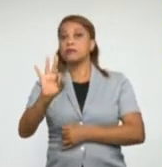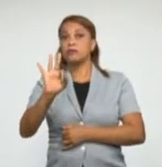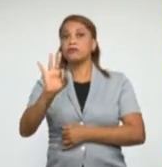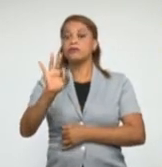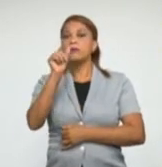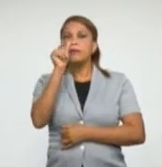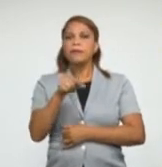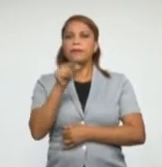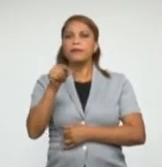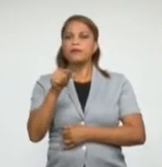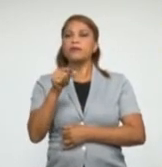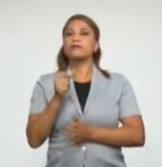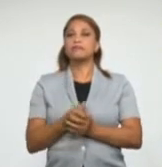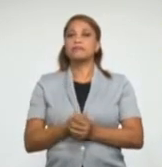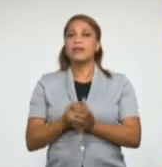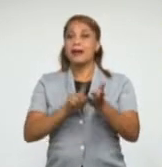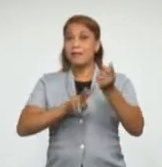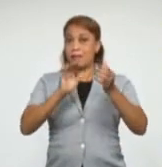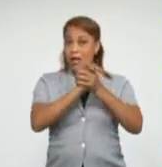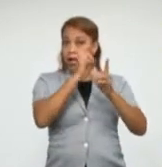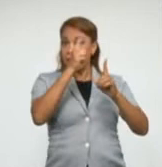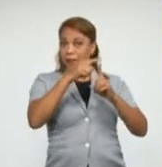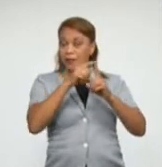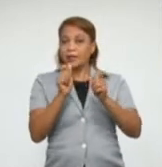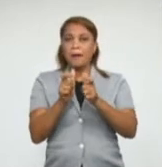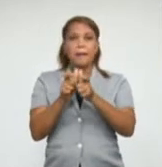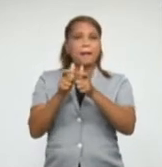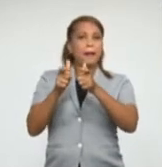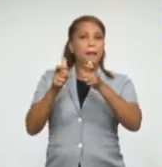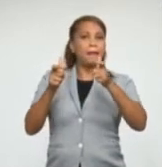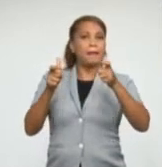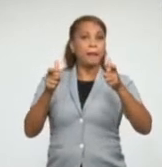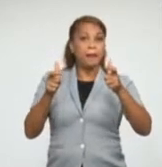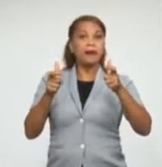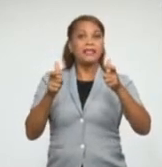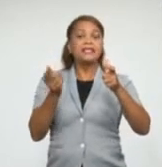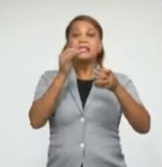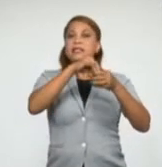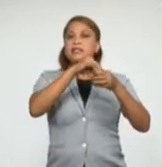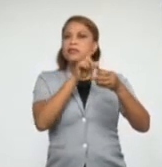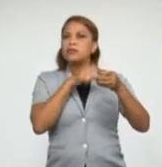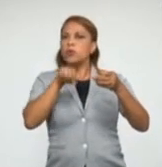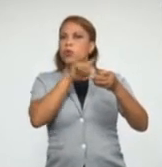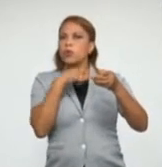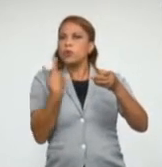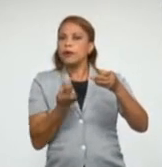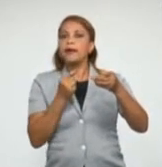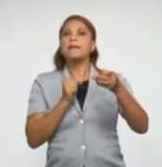pacientes, pero además la provincia de Matanzas con un incremento inclusive dentro de esos 78 en